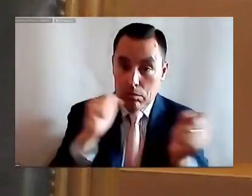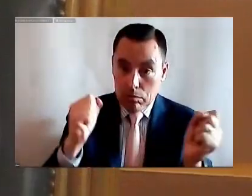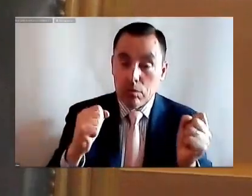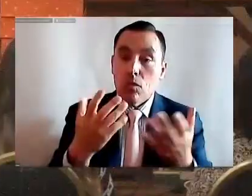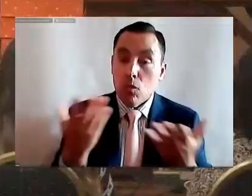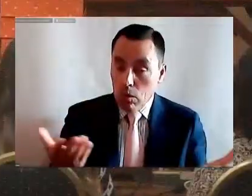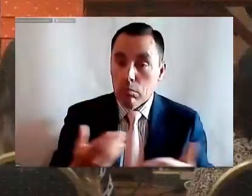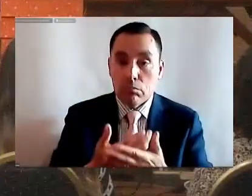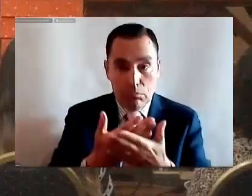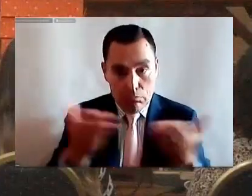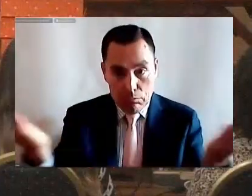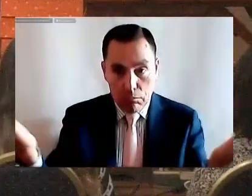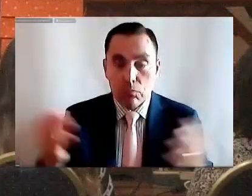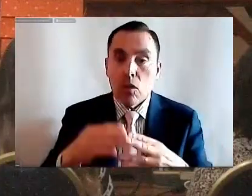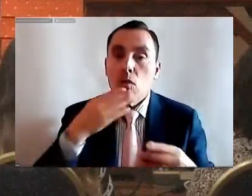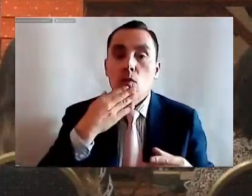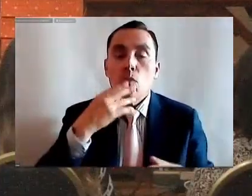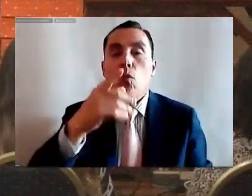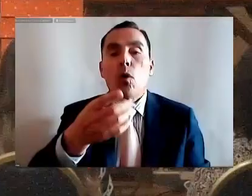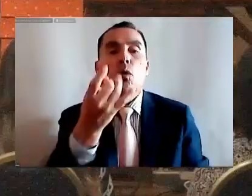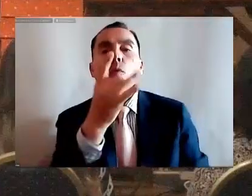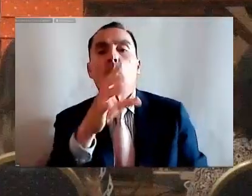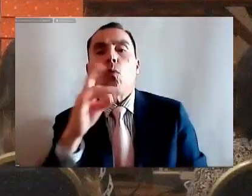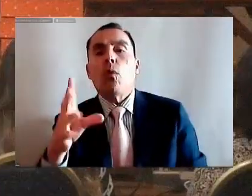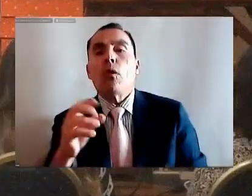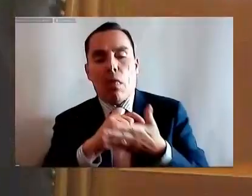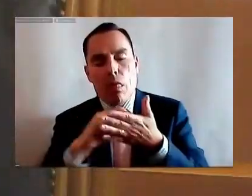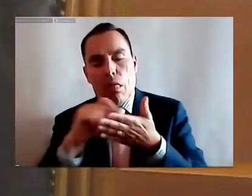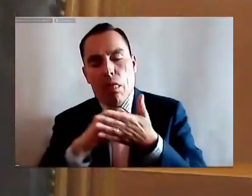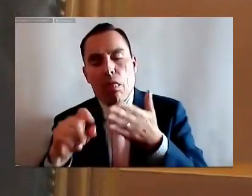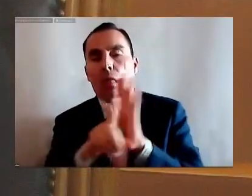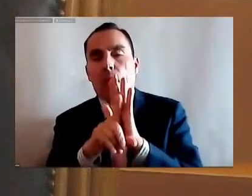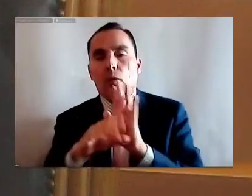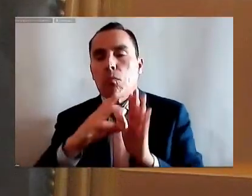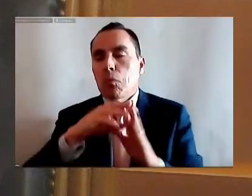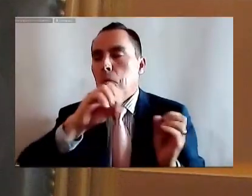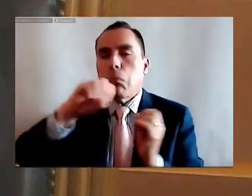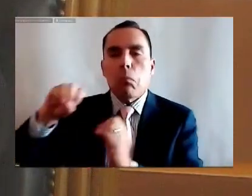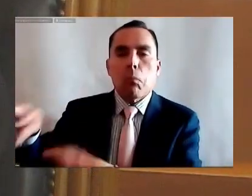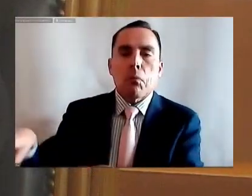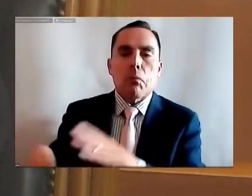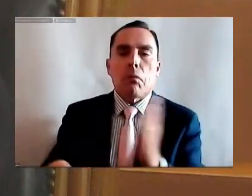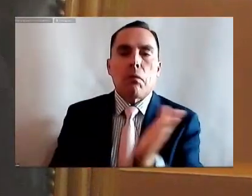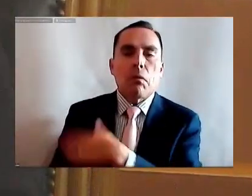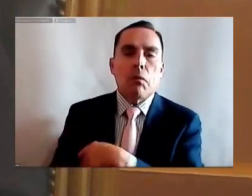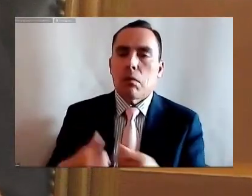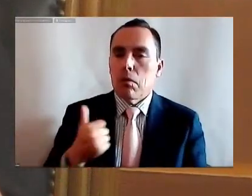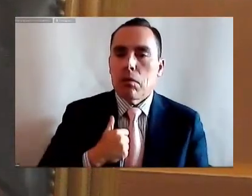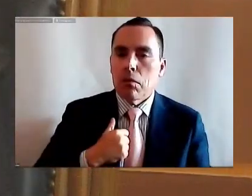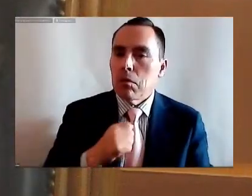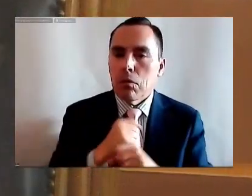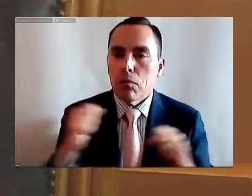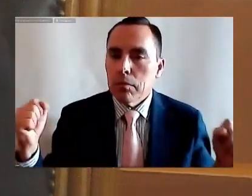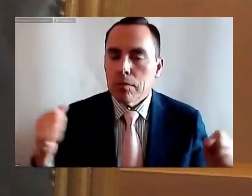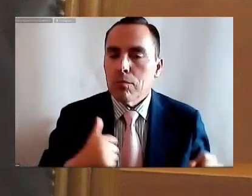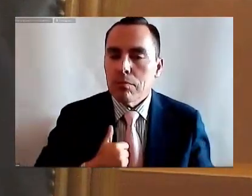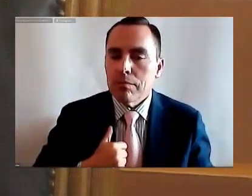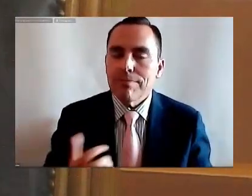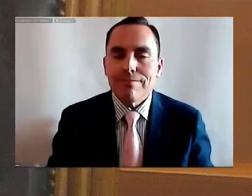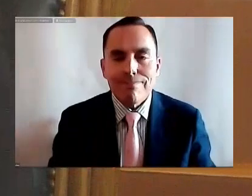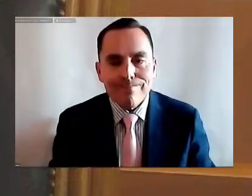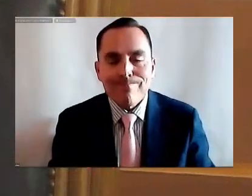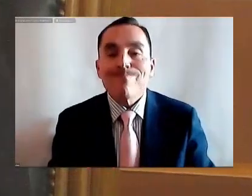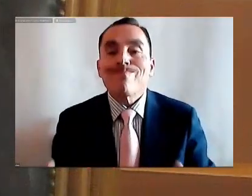sea simplemente una libertad que está en la letra de la ley, pero que en la práctica no se va a poder llevar adelante. Y entonces eso también requiere